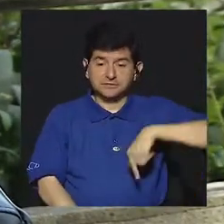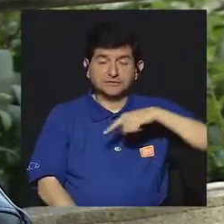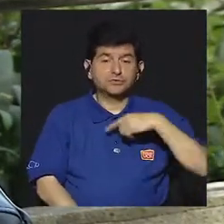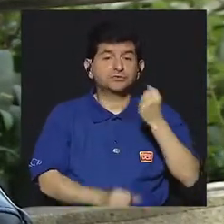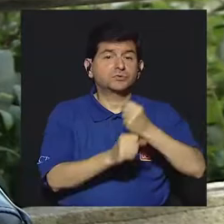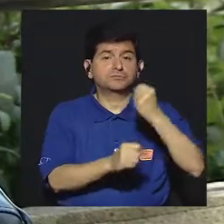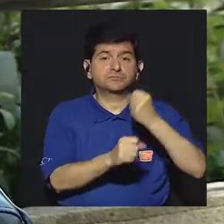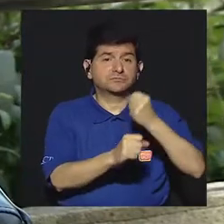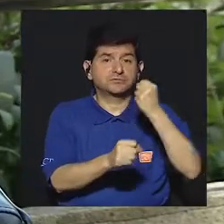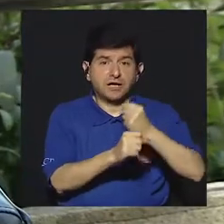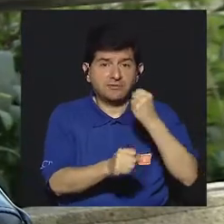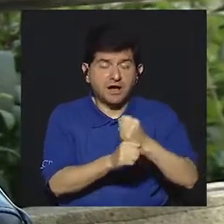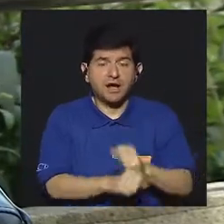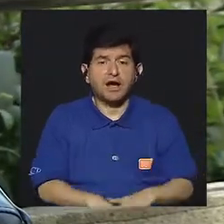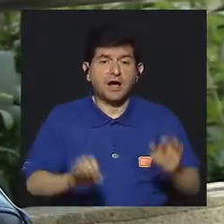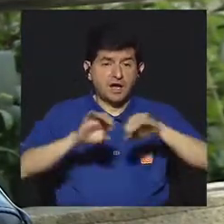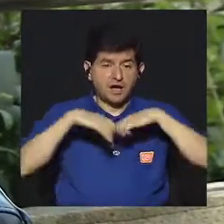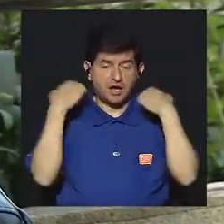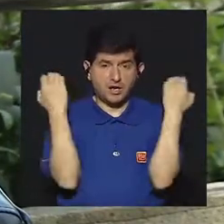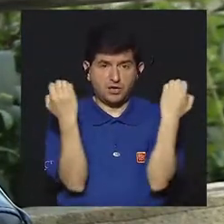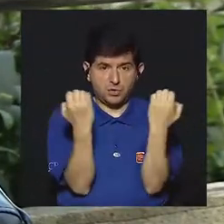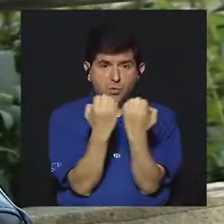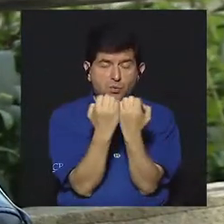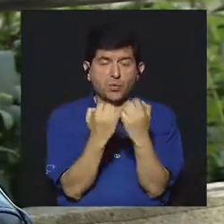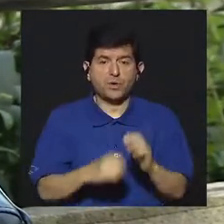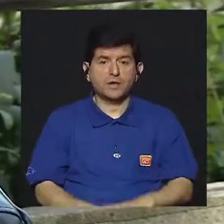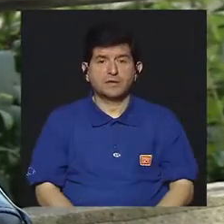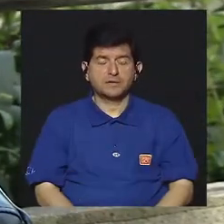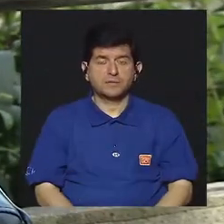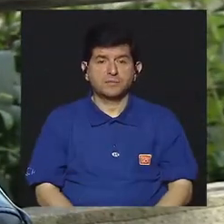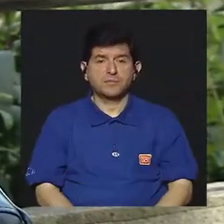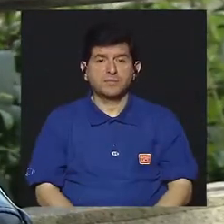pues vamos a trabajar con un equipo,